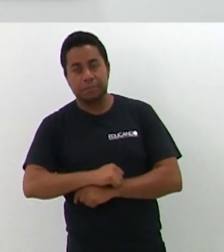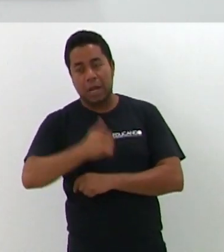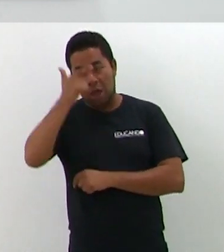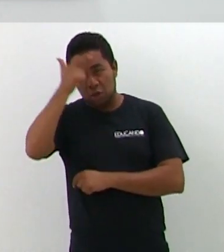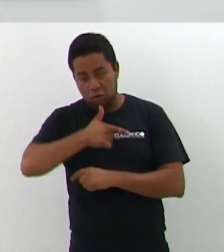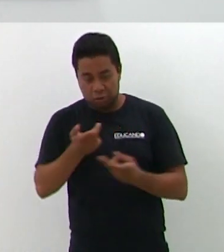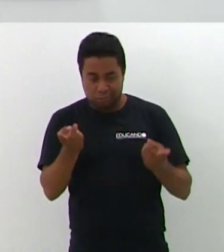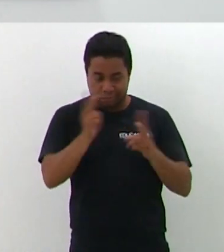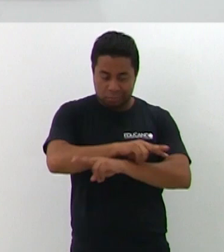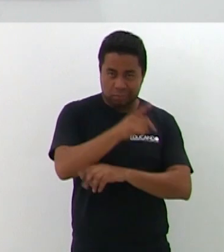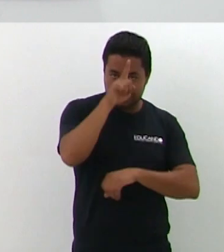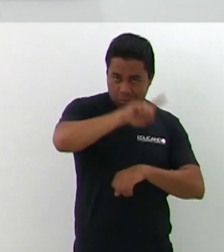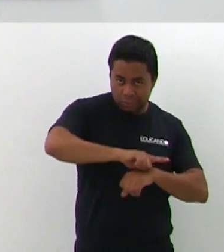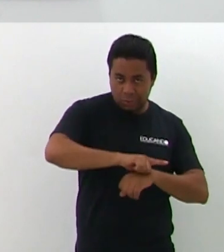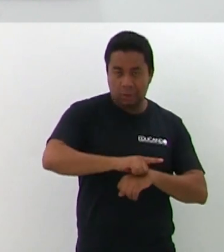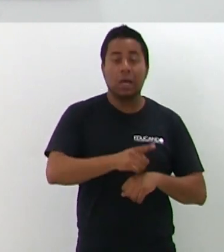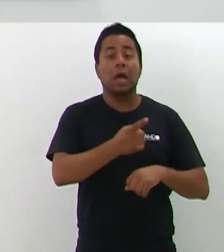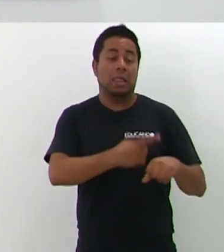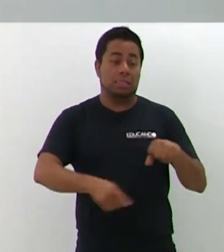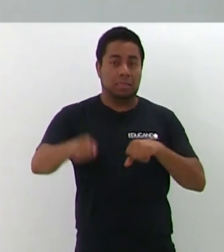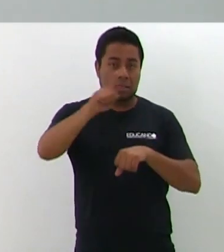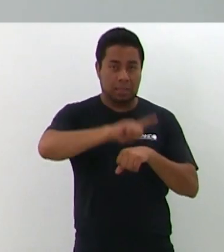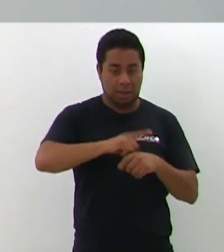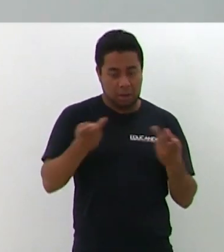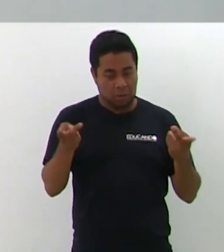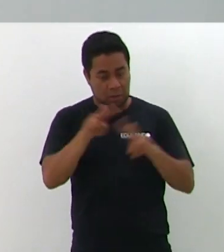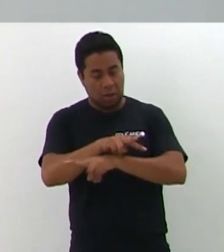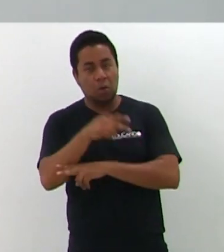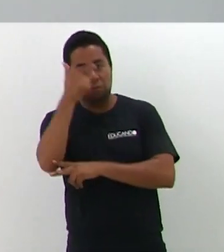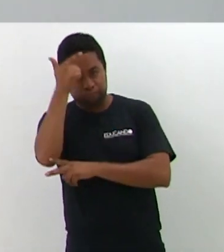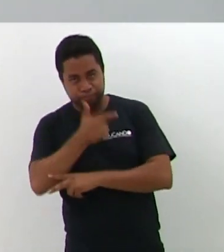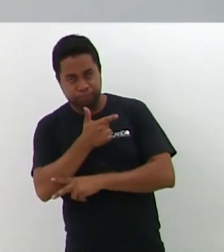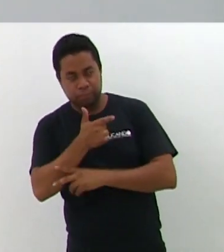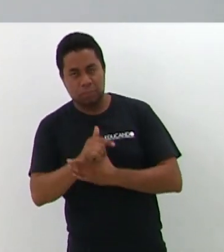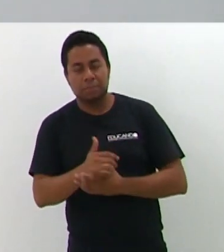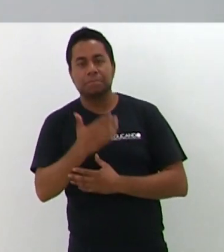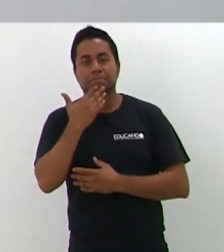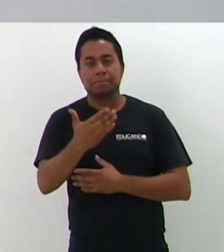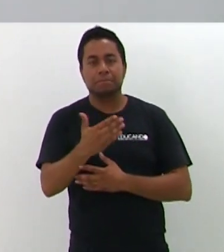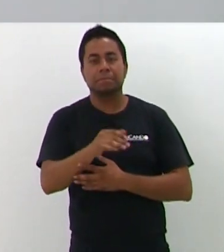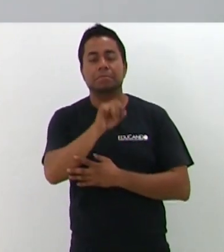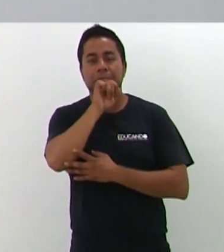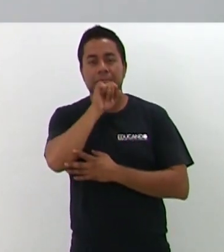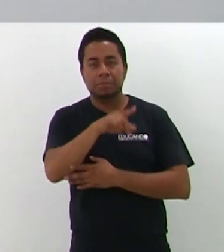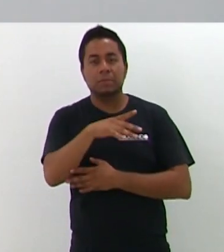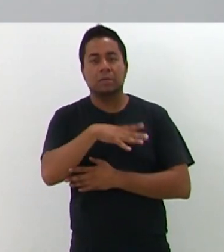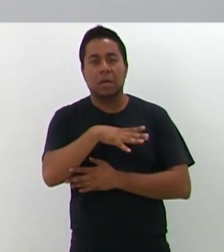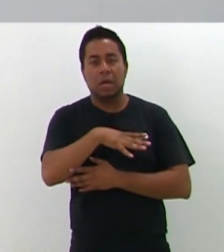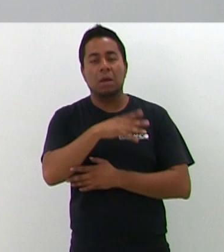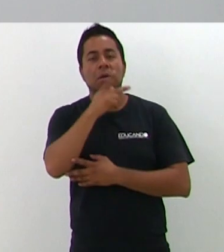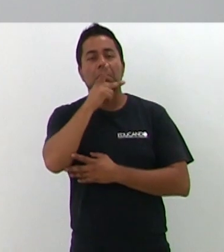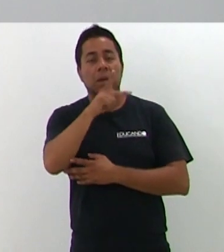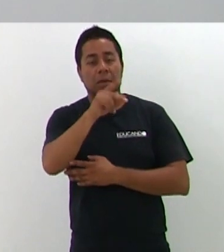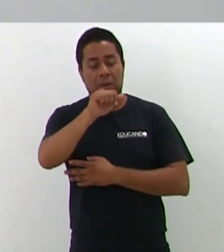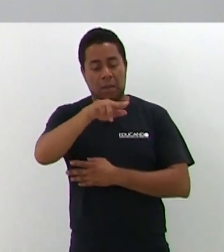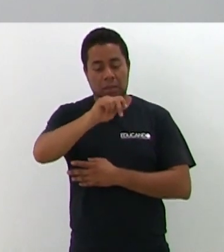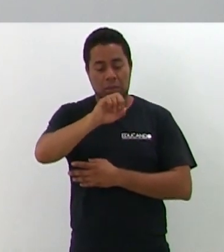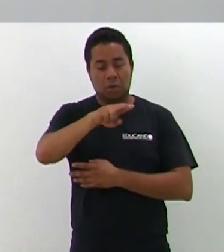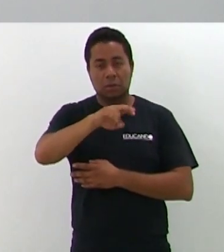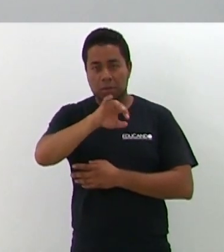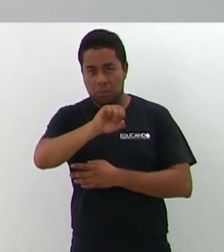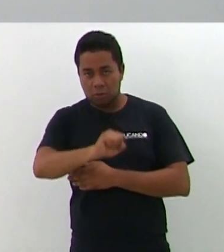Noche es contraria a día y día es lo contrario a la noche. Bien, también son antónimos.